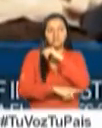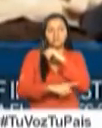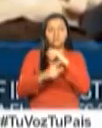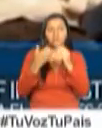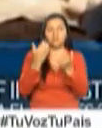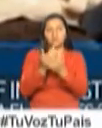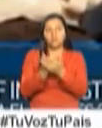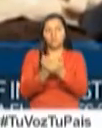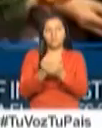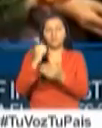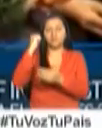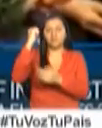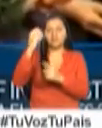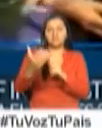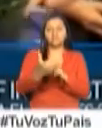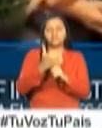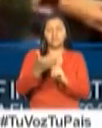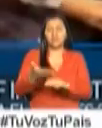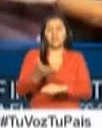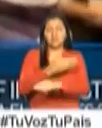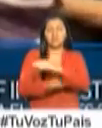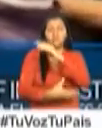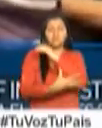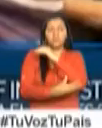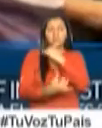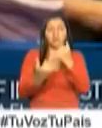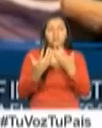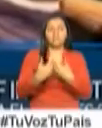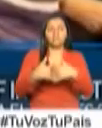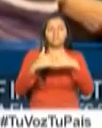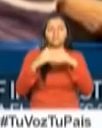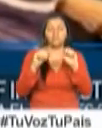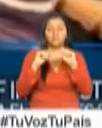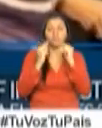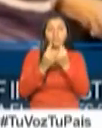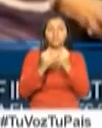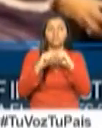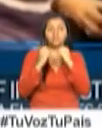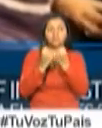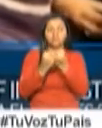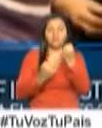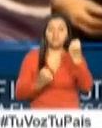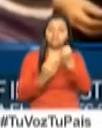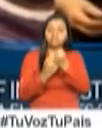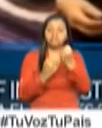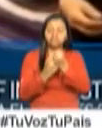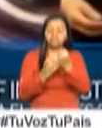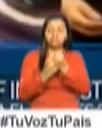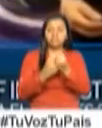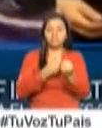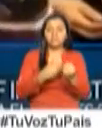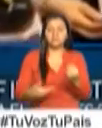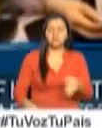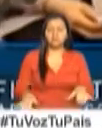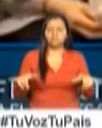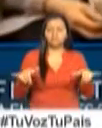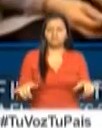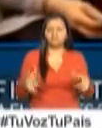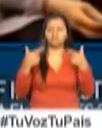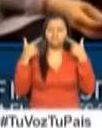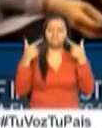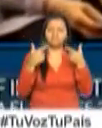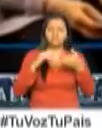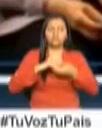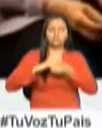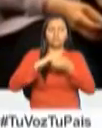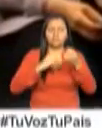los derechos conquistados por los más pobres. Movimientos sociales que apoyan a la jefa de Estado aseguran que se mantendrán en las calles en